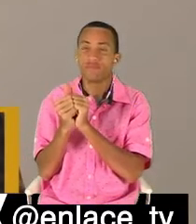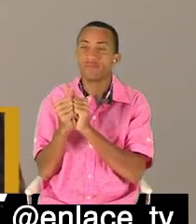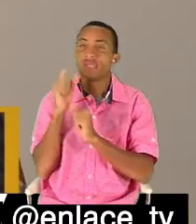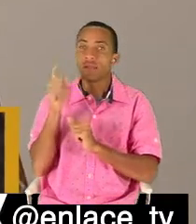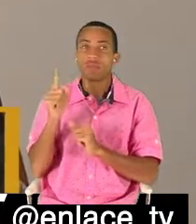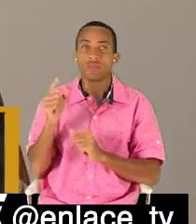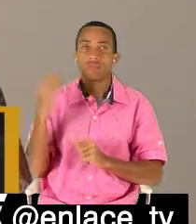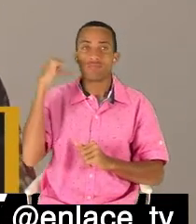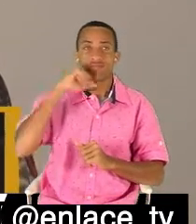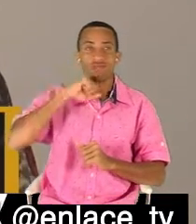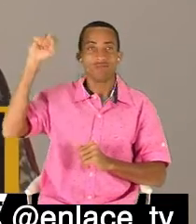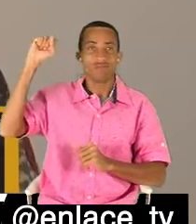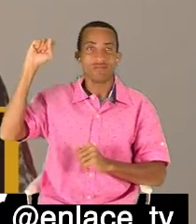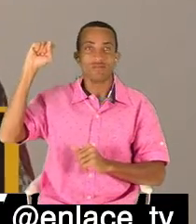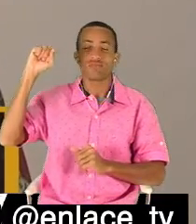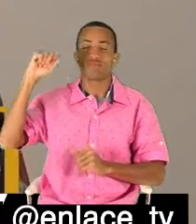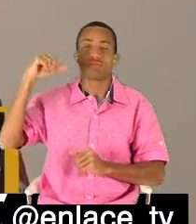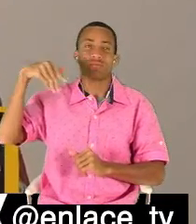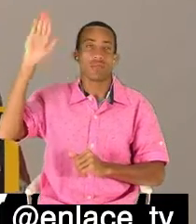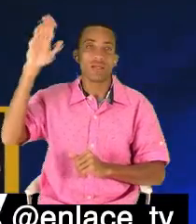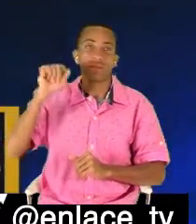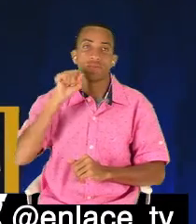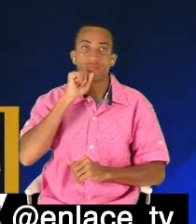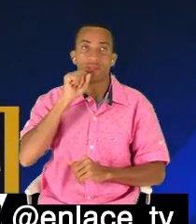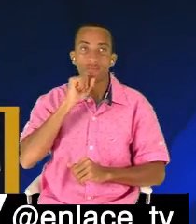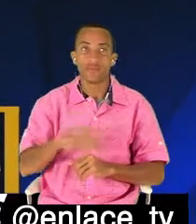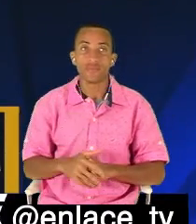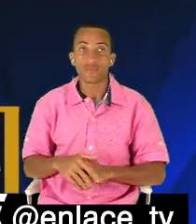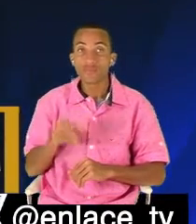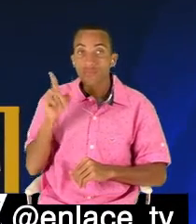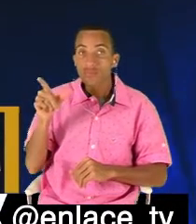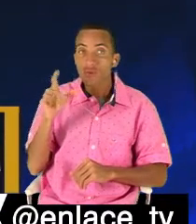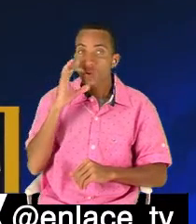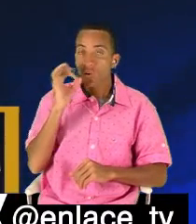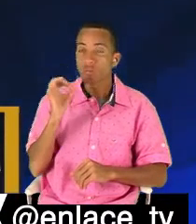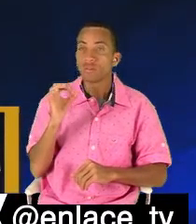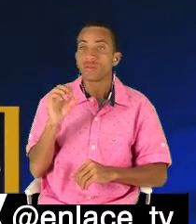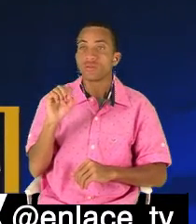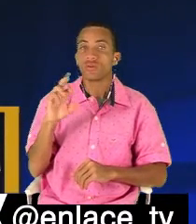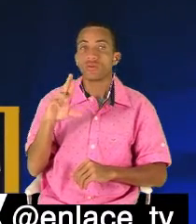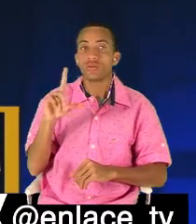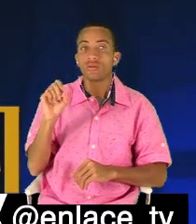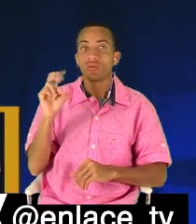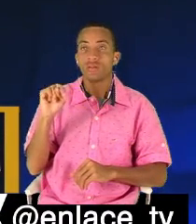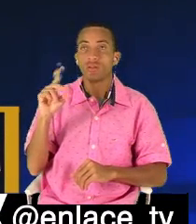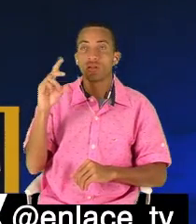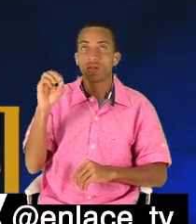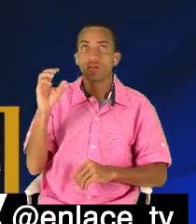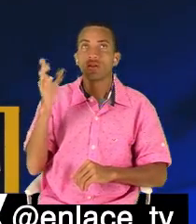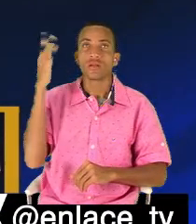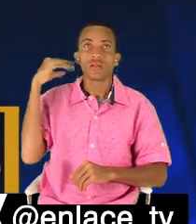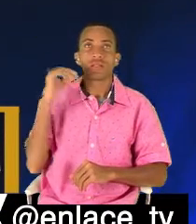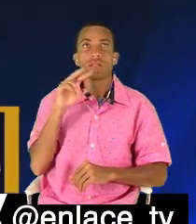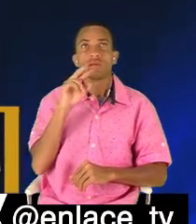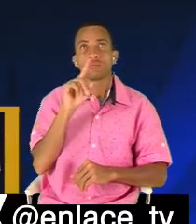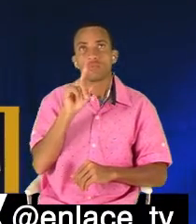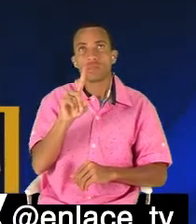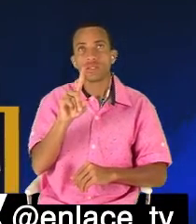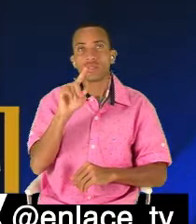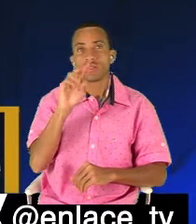activista más grande que ha tenido Barranca Bermeja. Orlando Higuita fue despedido en la empresa colombiana de petróleos en 1977.